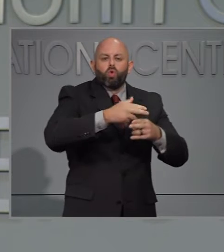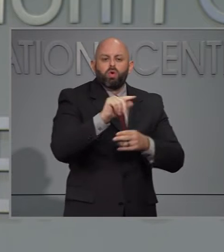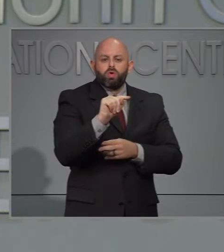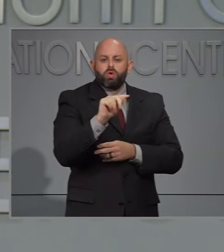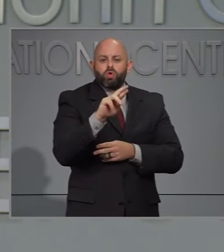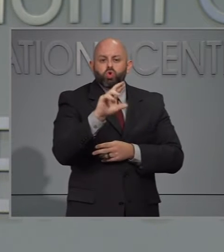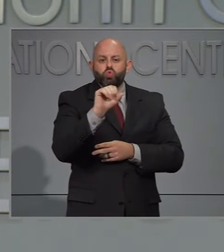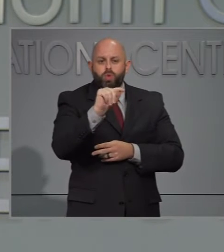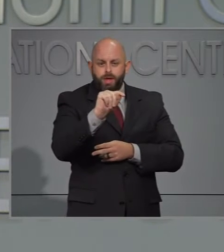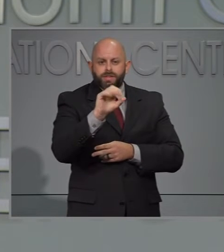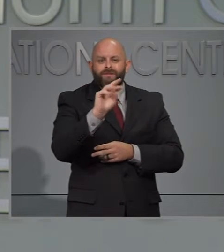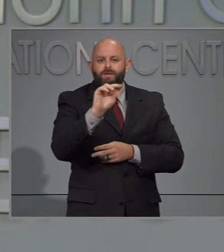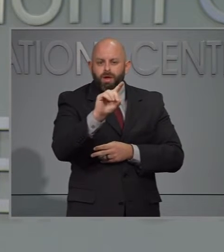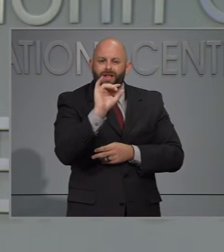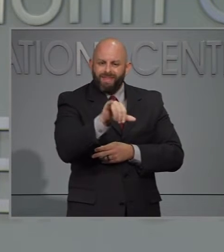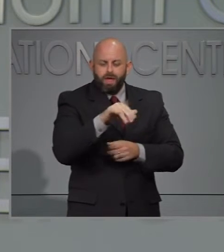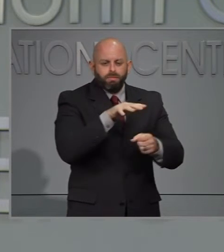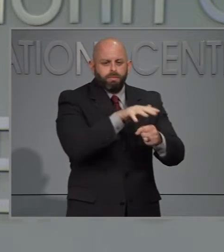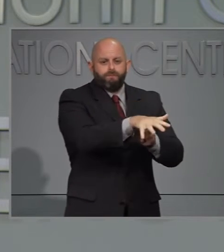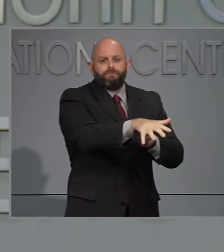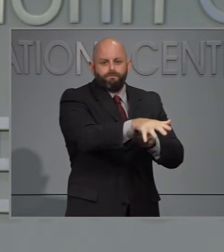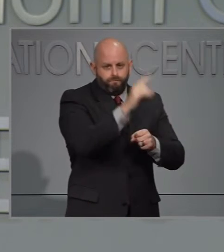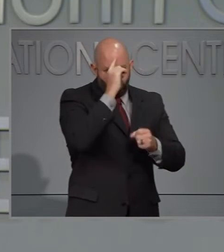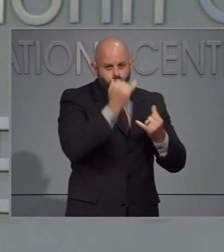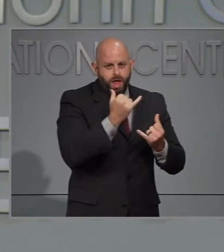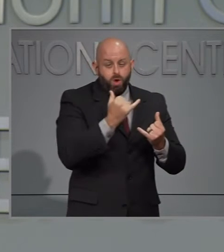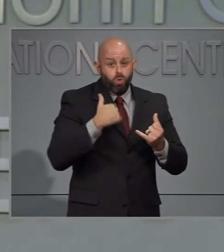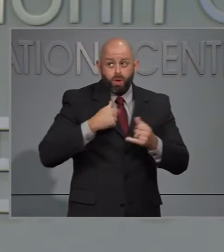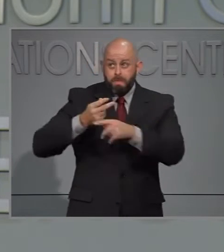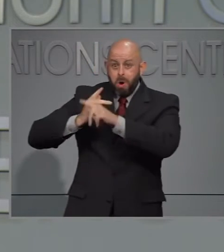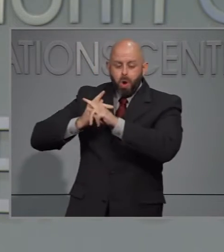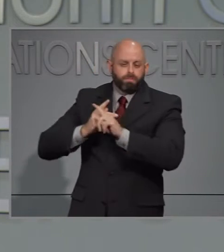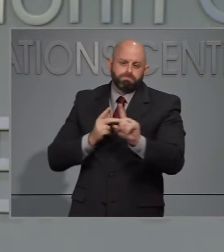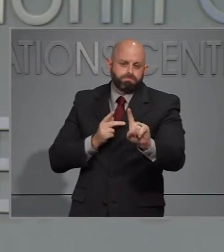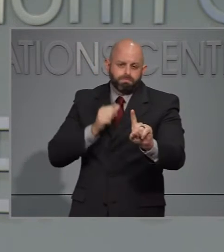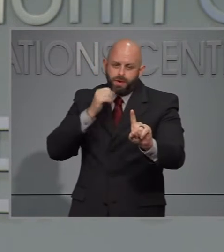algo que vamos a considerar en este momento. Próxima pregunta, por favor.